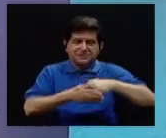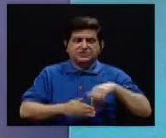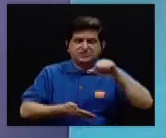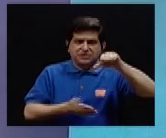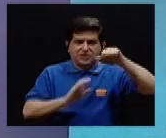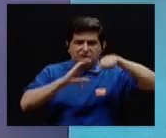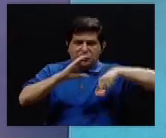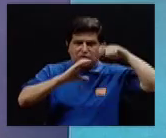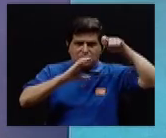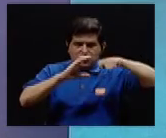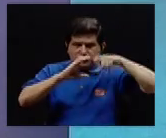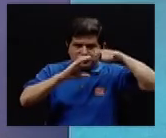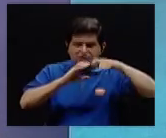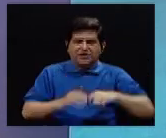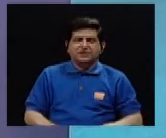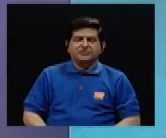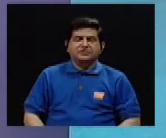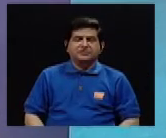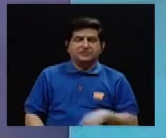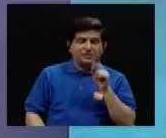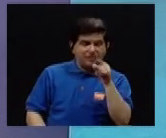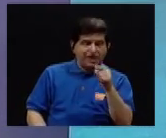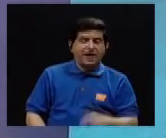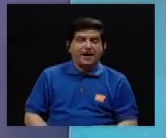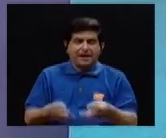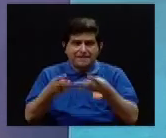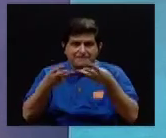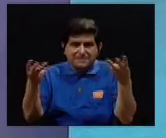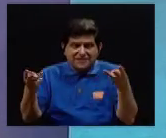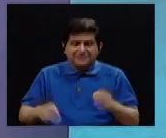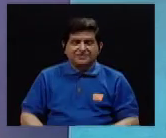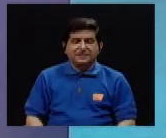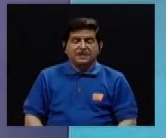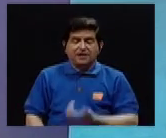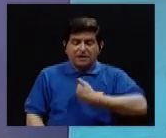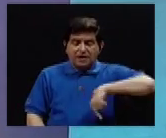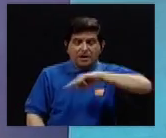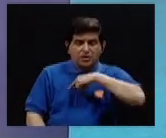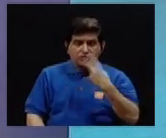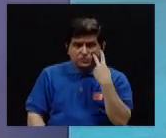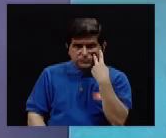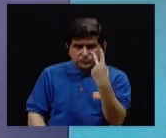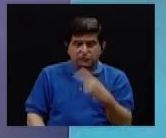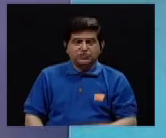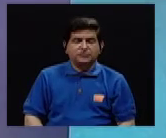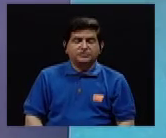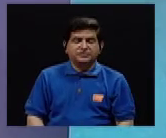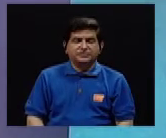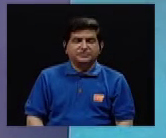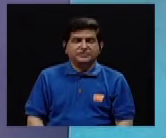Cine, el valiosísimo material que le da la credibilidad. O sea, cuando nosotros vemos